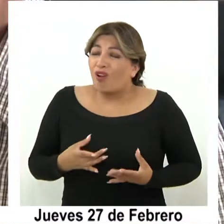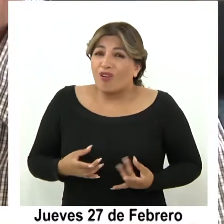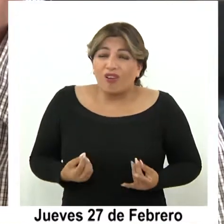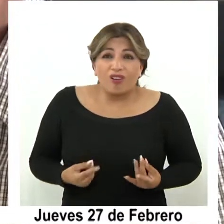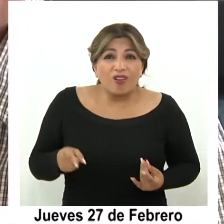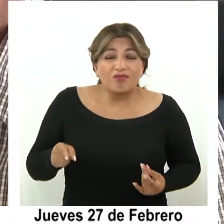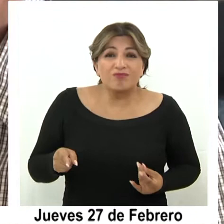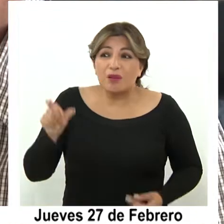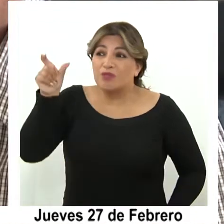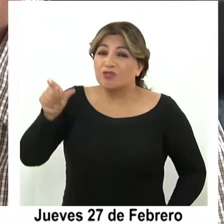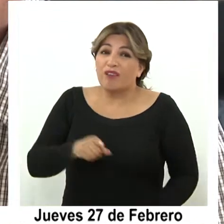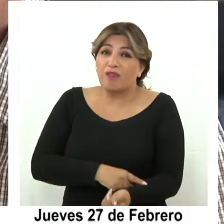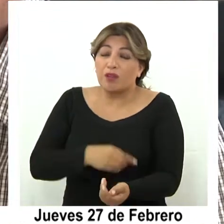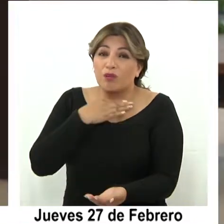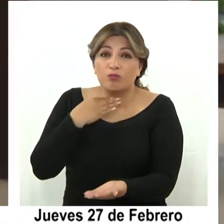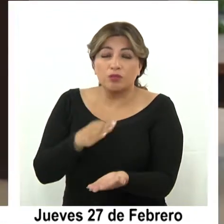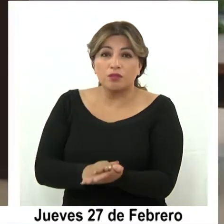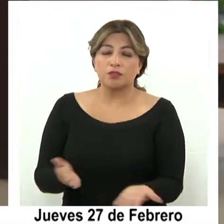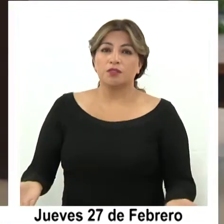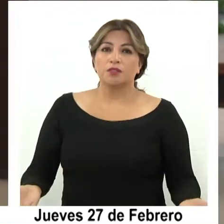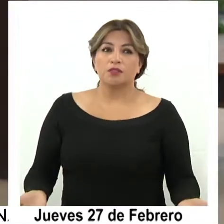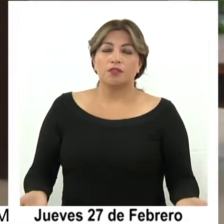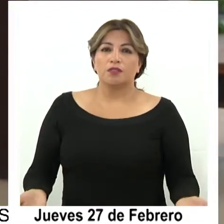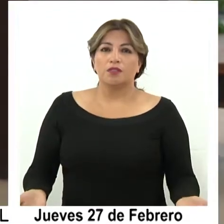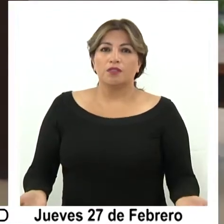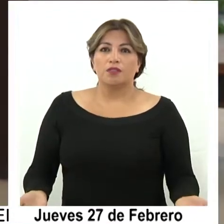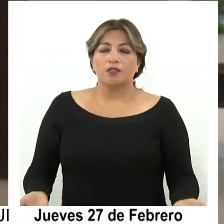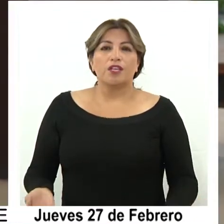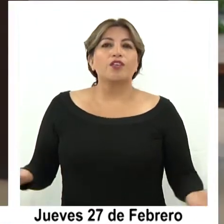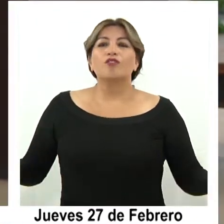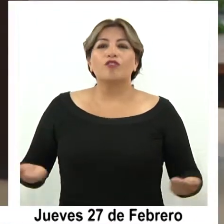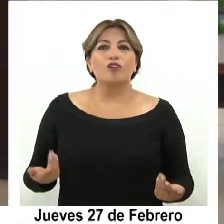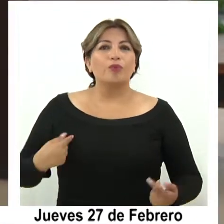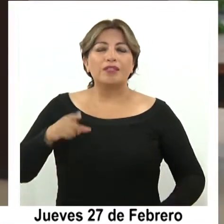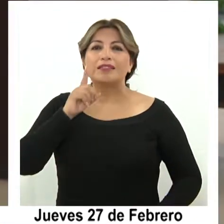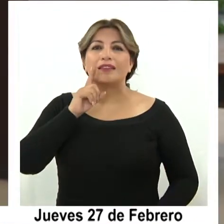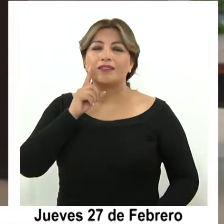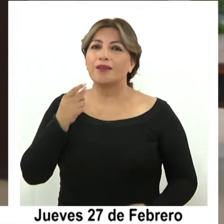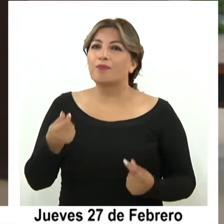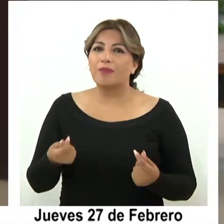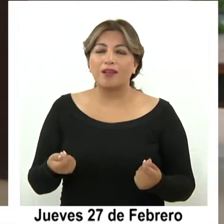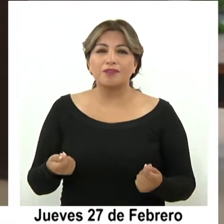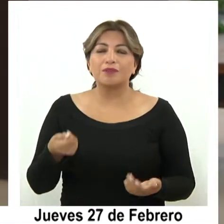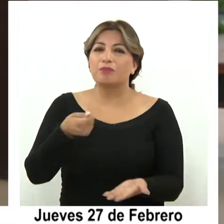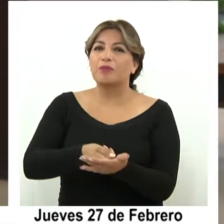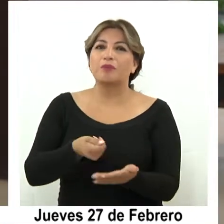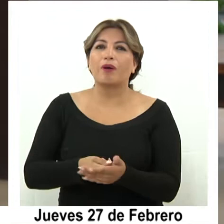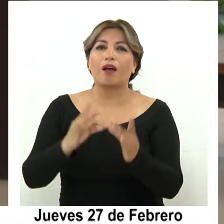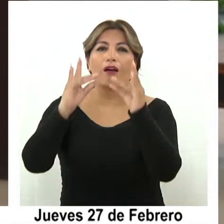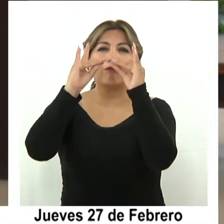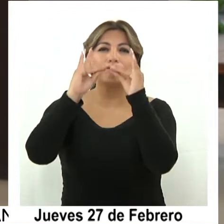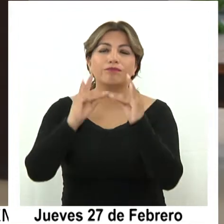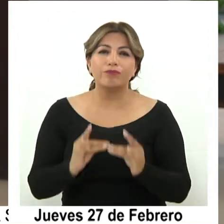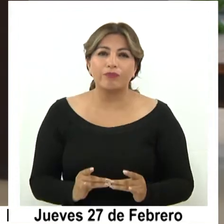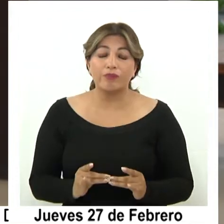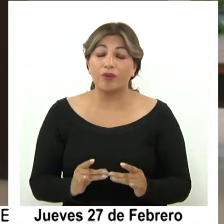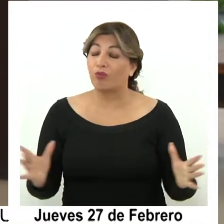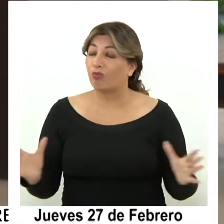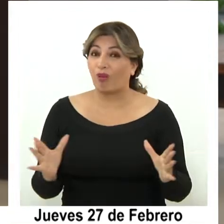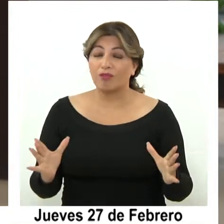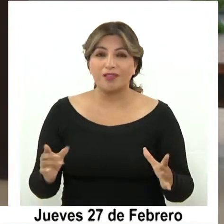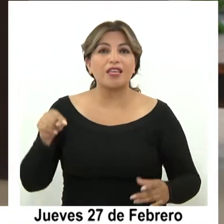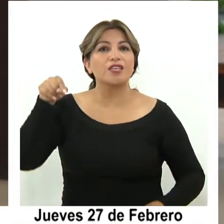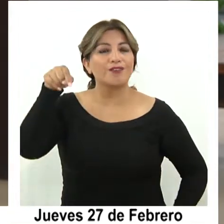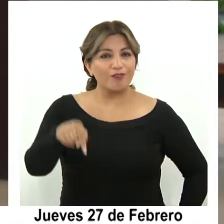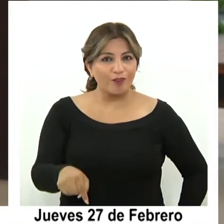dolor que está viviendo en ese momento, tener que ver de qué manera va a encontrar los recursos para poder financiar los gastos del funeral es muy